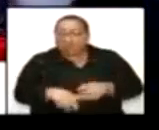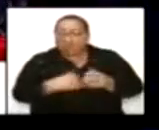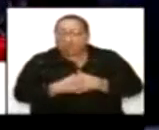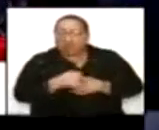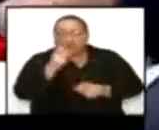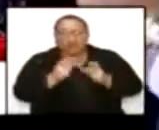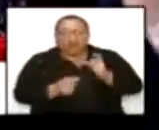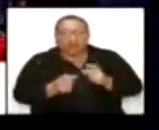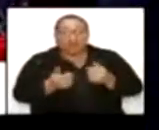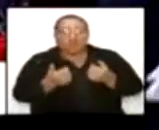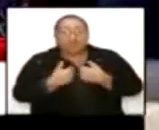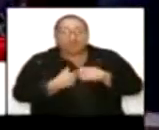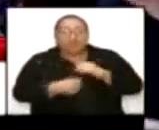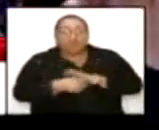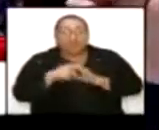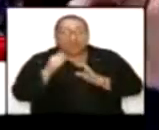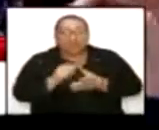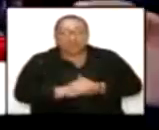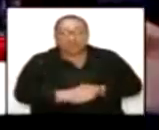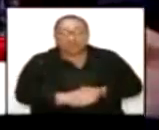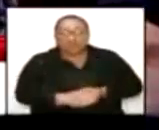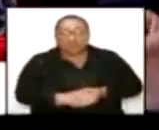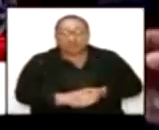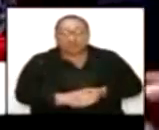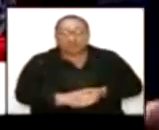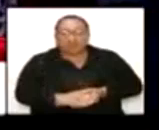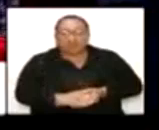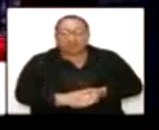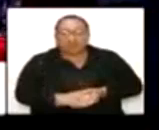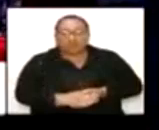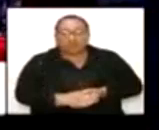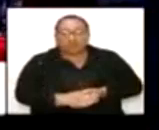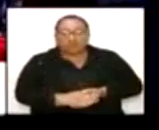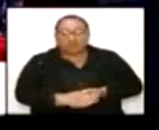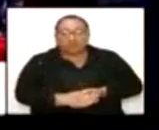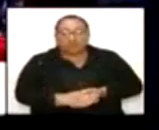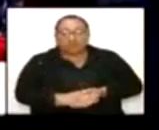Toda persona tiene derecho a la vida.